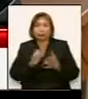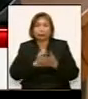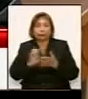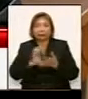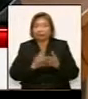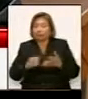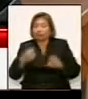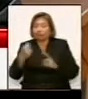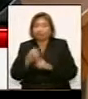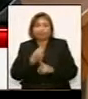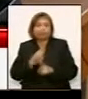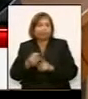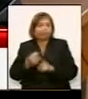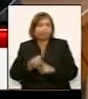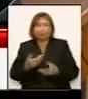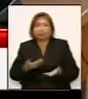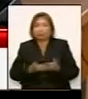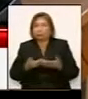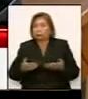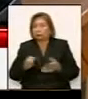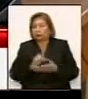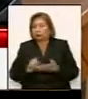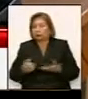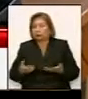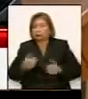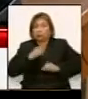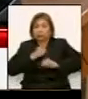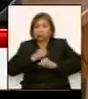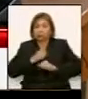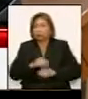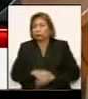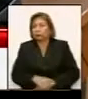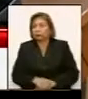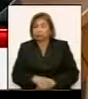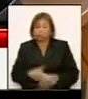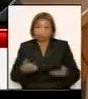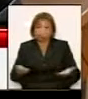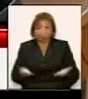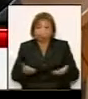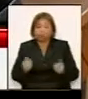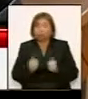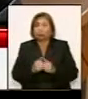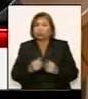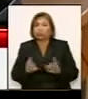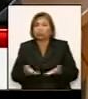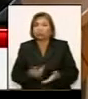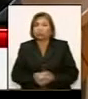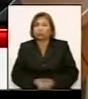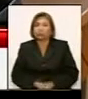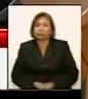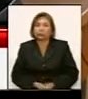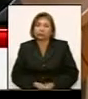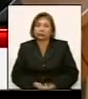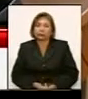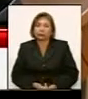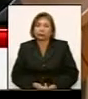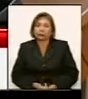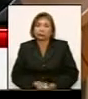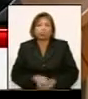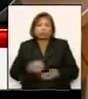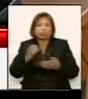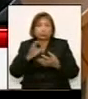hacer daño pero también para destrozar estratégicamente para defendernos entonces en ese sentido el reto es un reto de